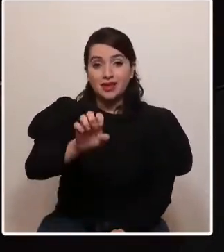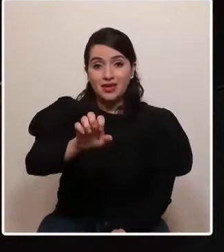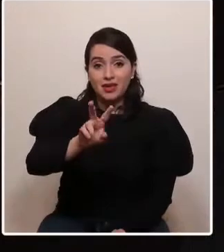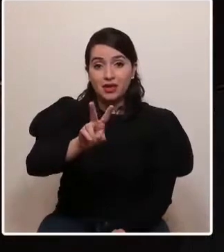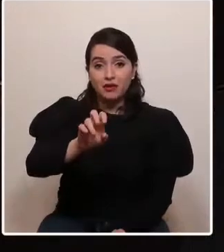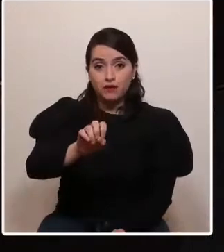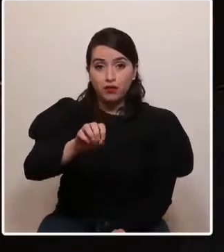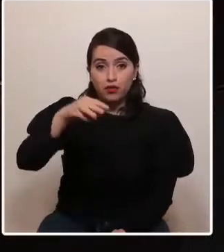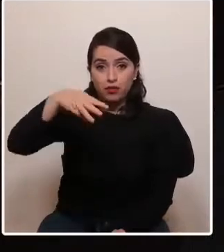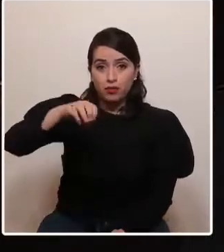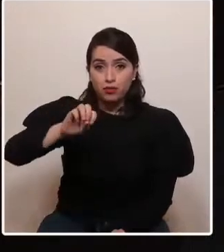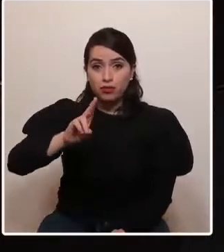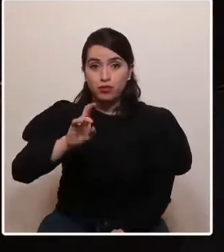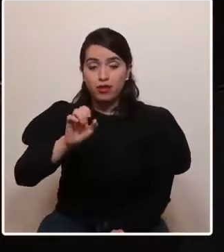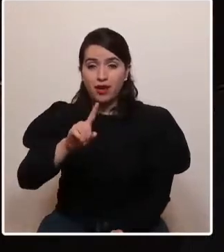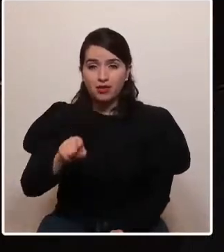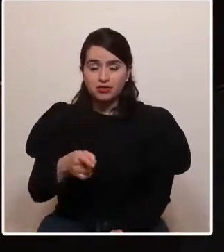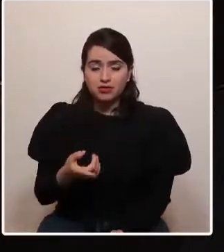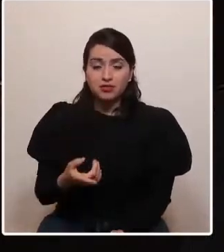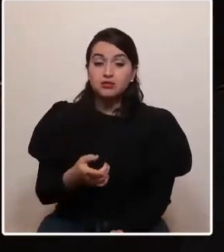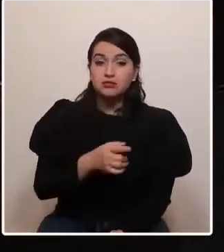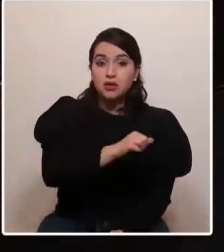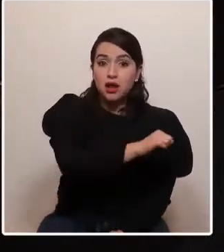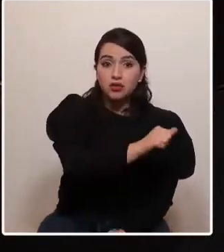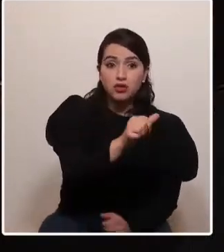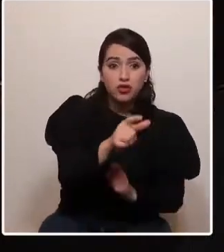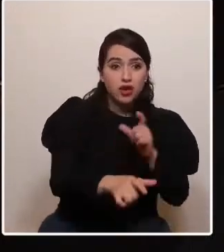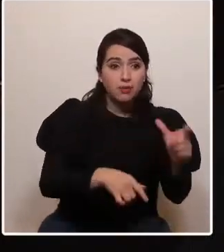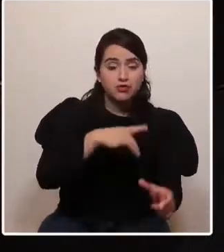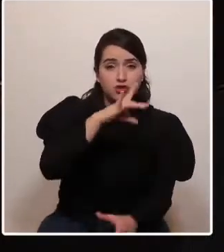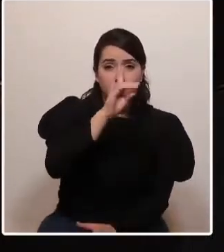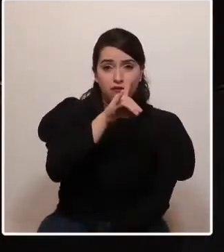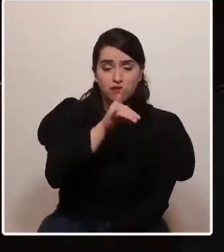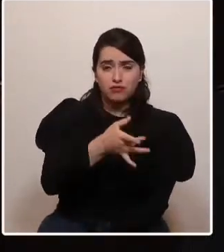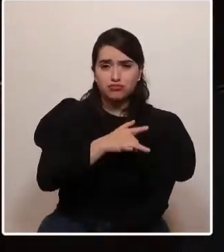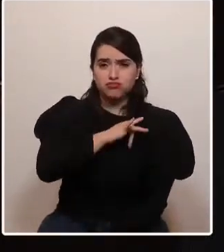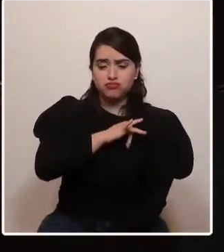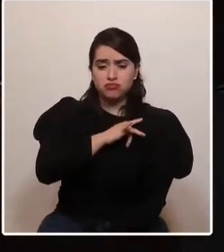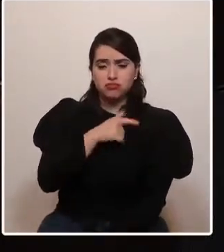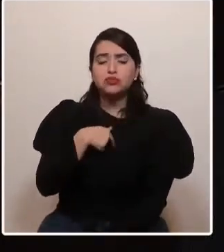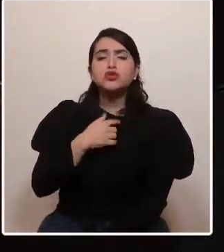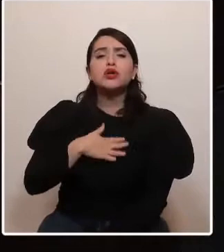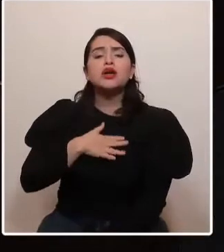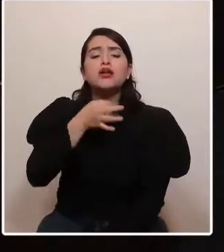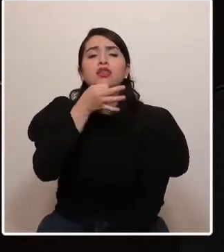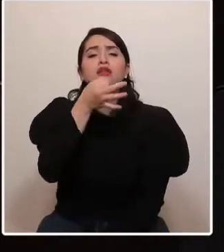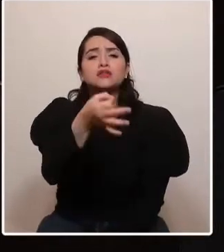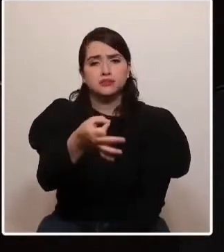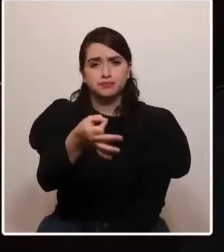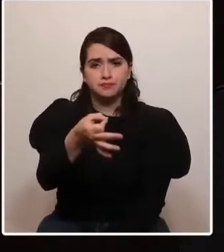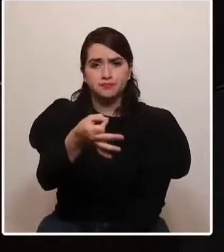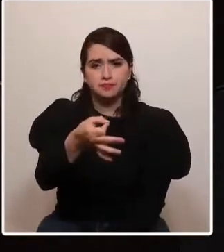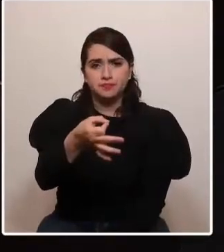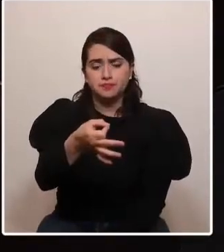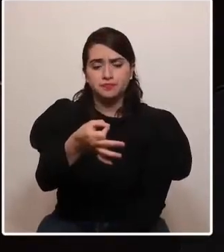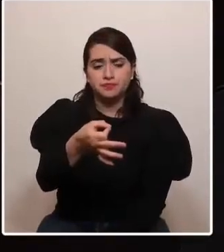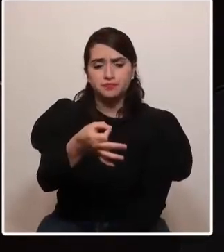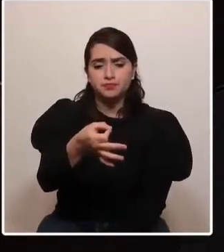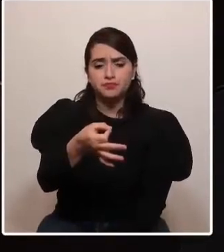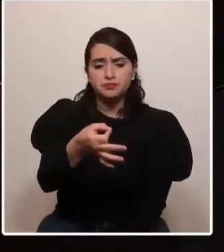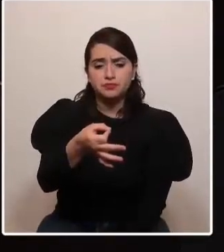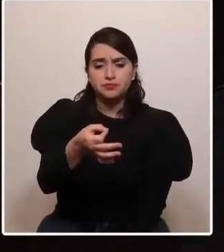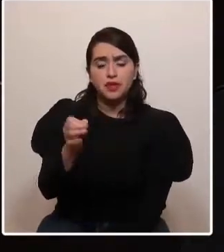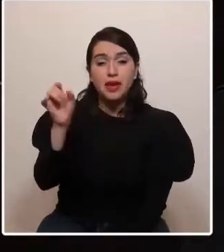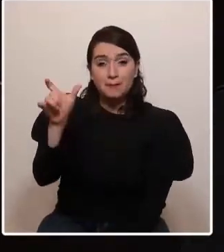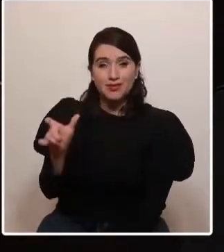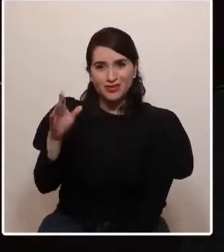esto no era una ofensa para todos los bolivianos. Yo quiero disentir de eso. Creo que el sátrapa almirante